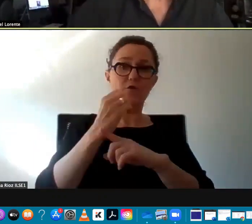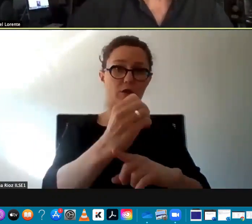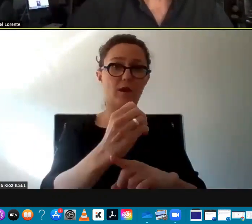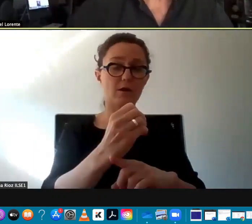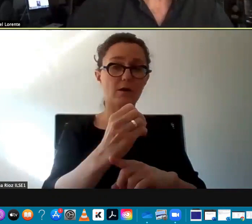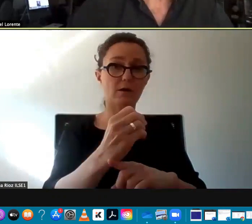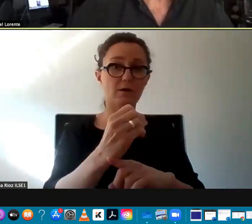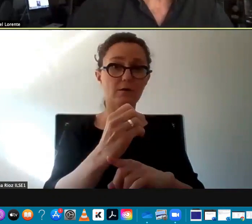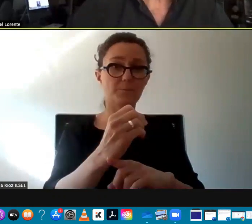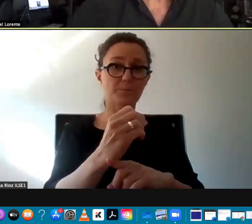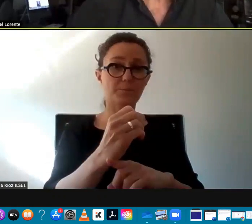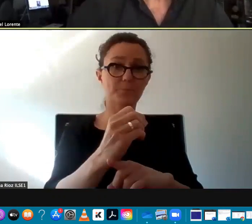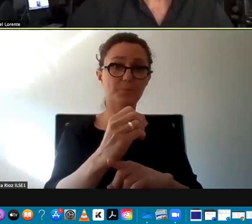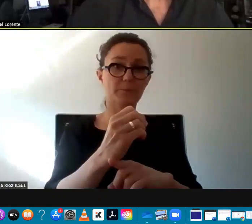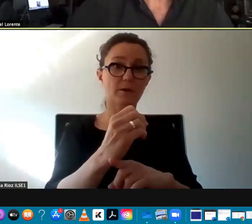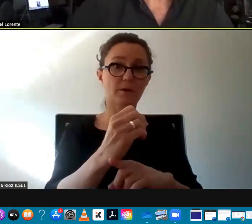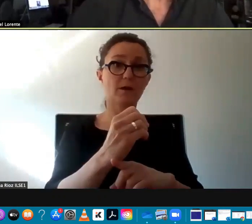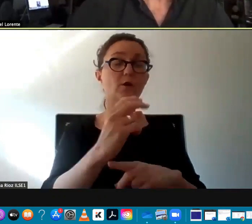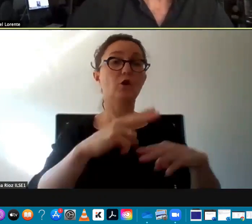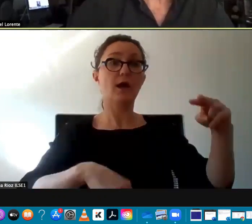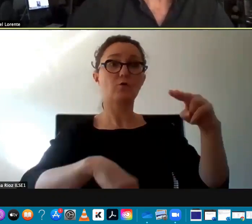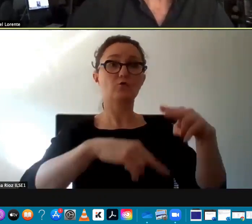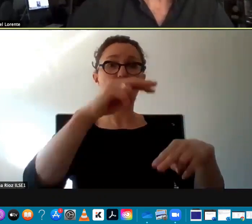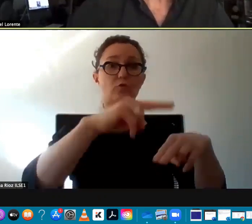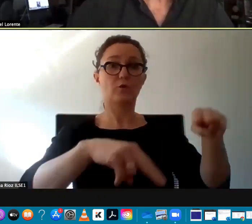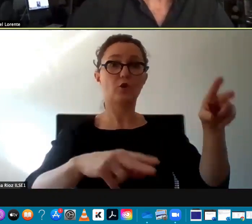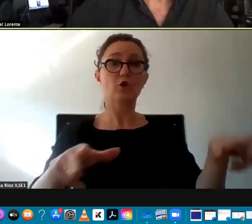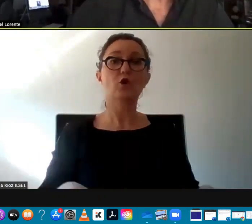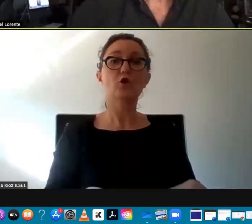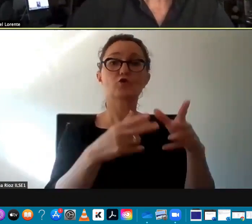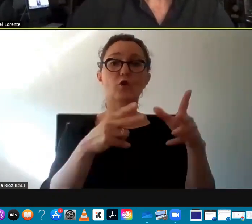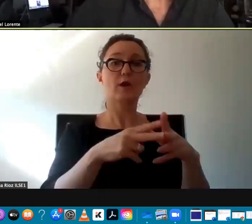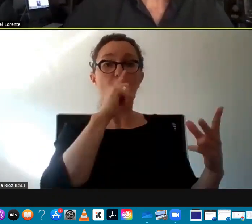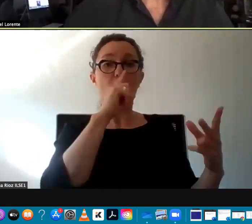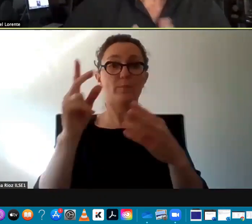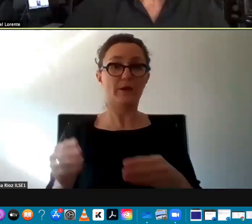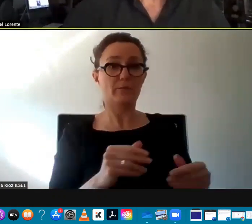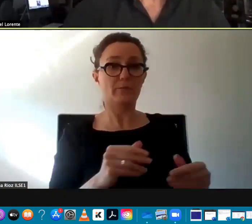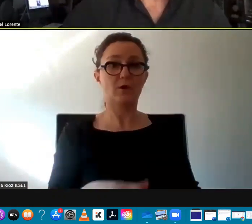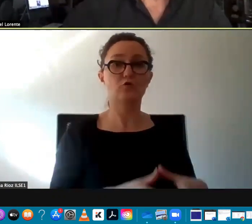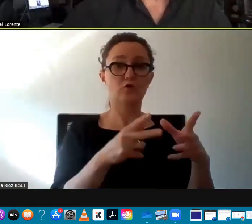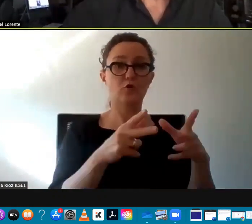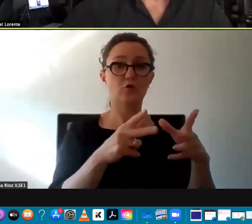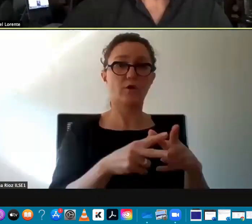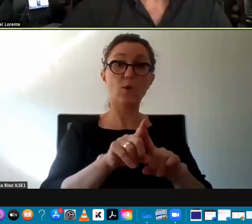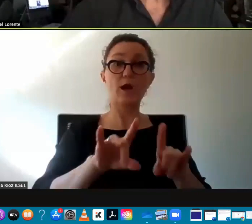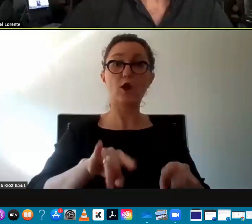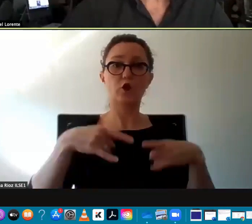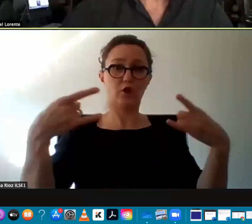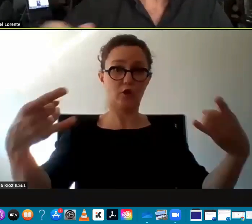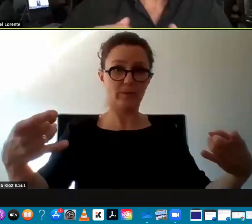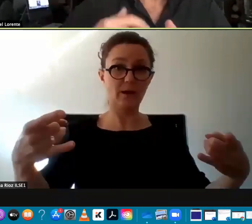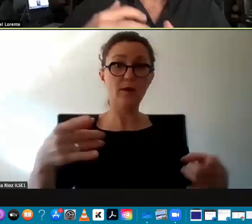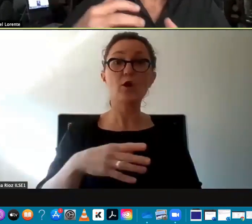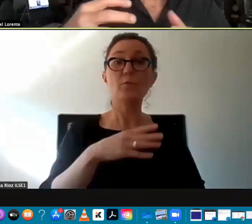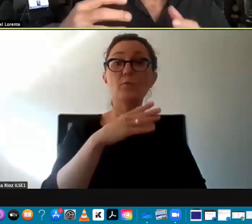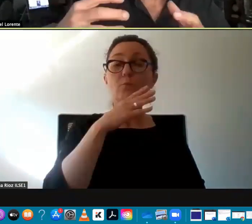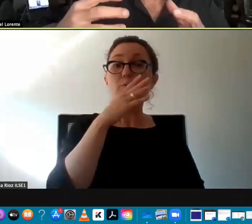la construcción social, la percepción social. Por eso es tan